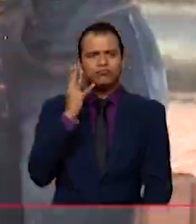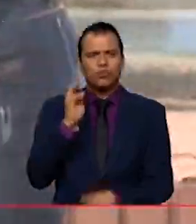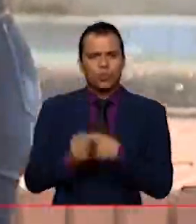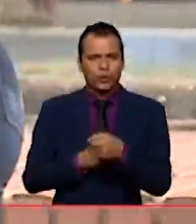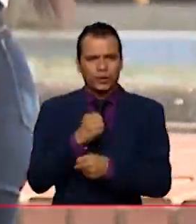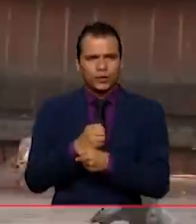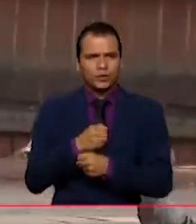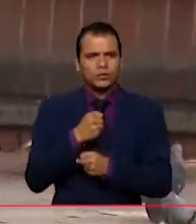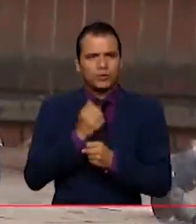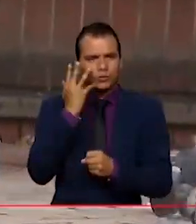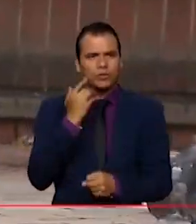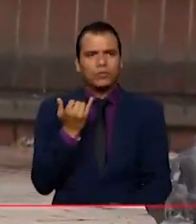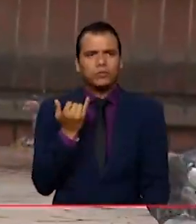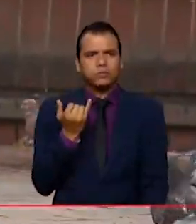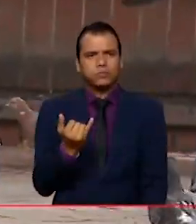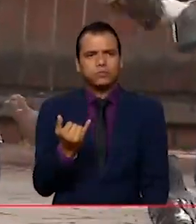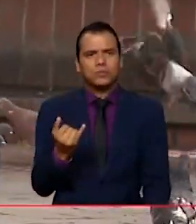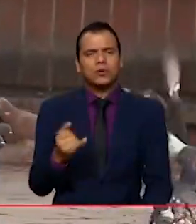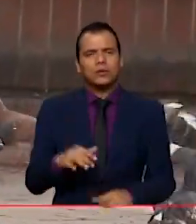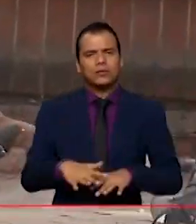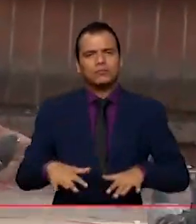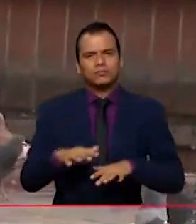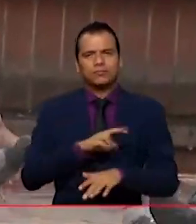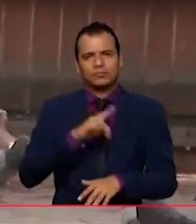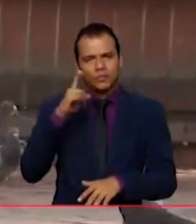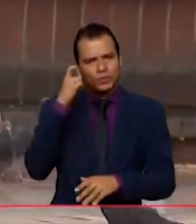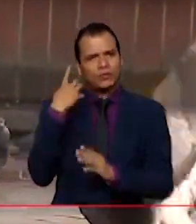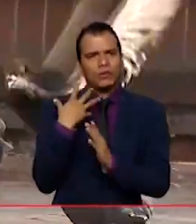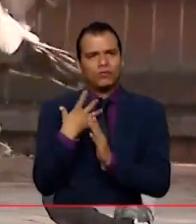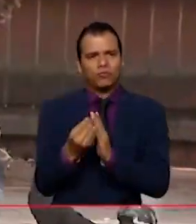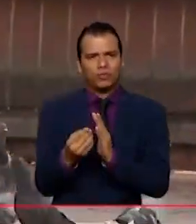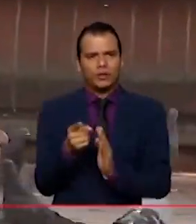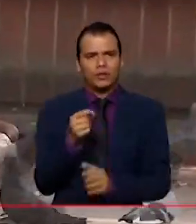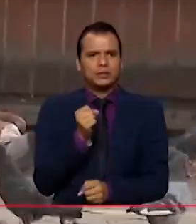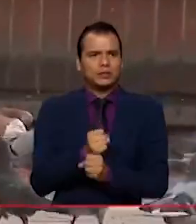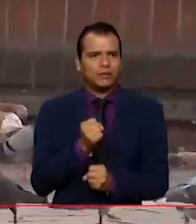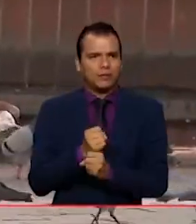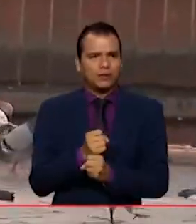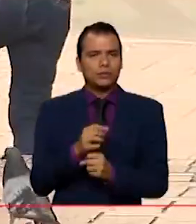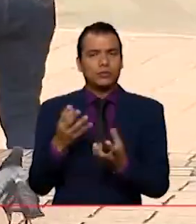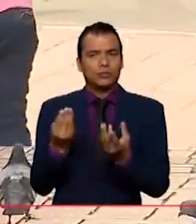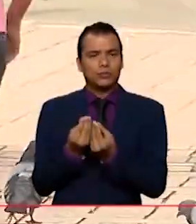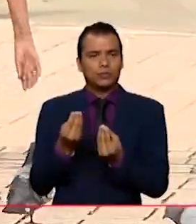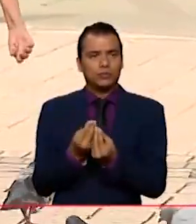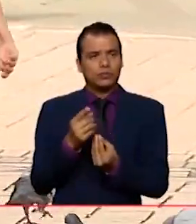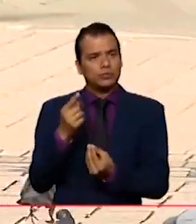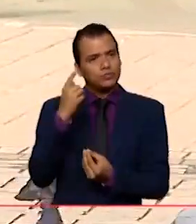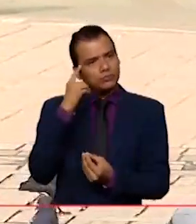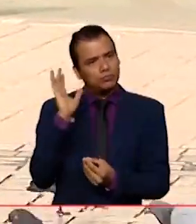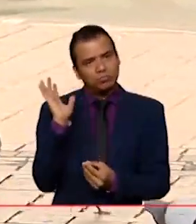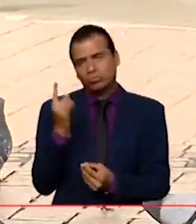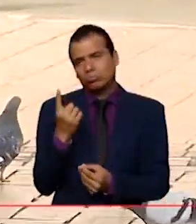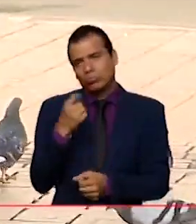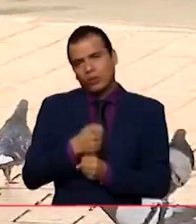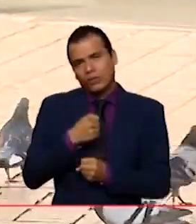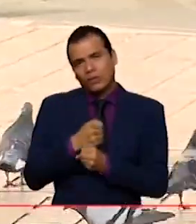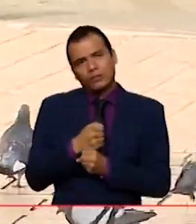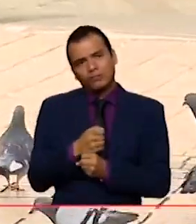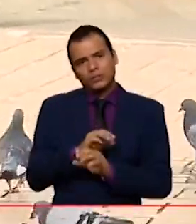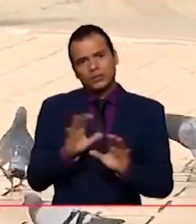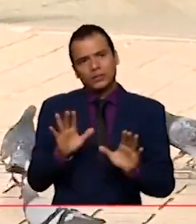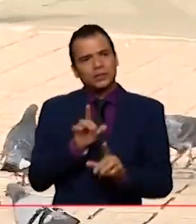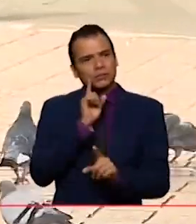plazoleta de San Francisco, que se convirtió en su segundo hogar. Para él y sus compañeros, esta es su única fuente de